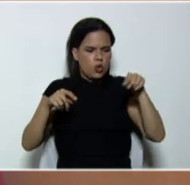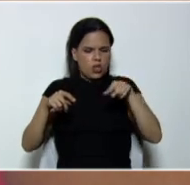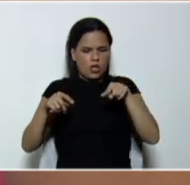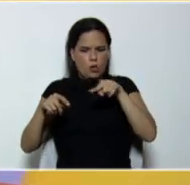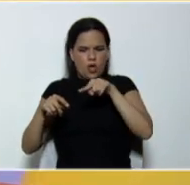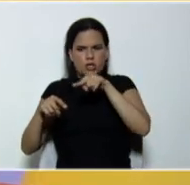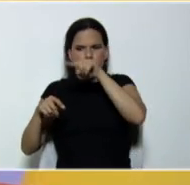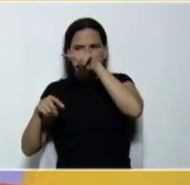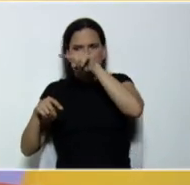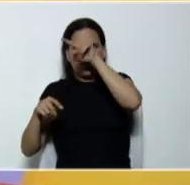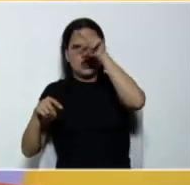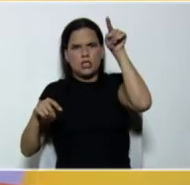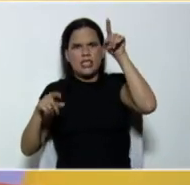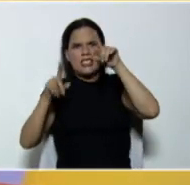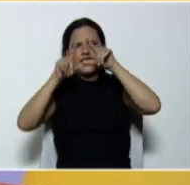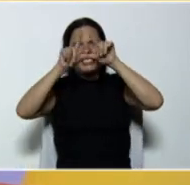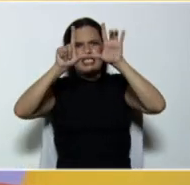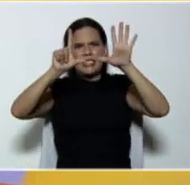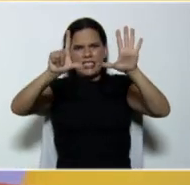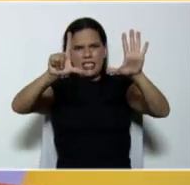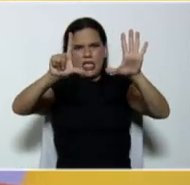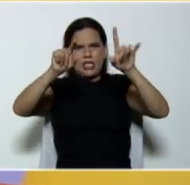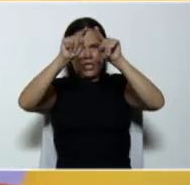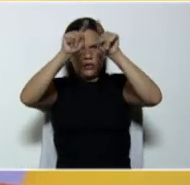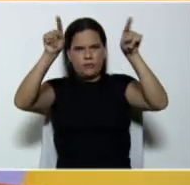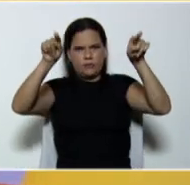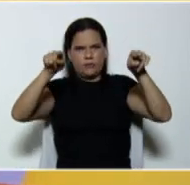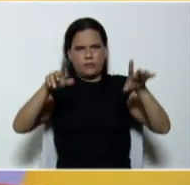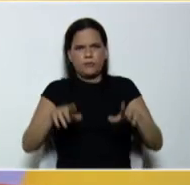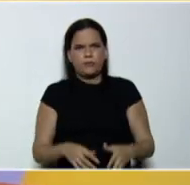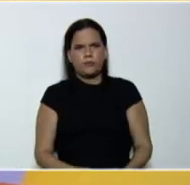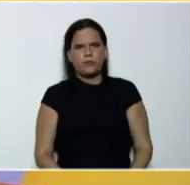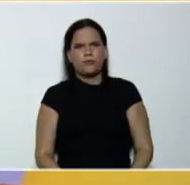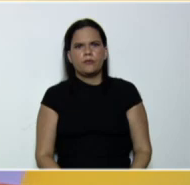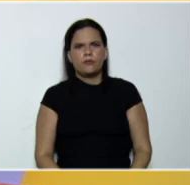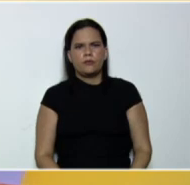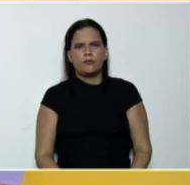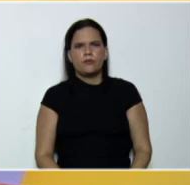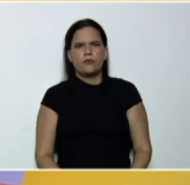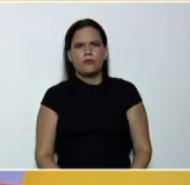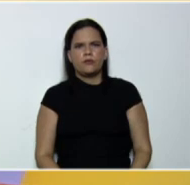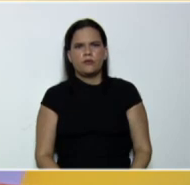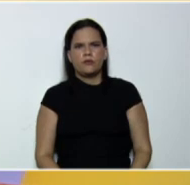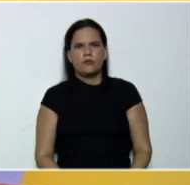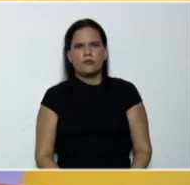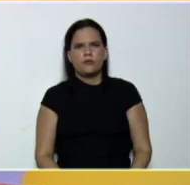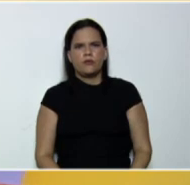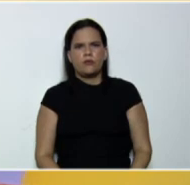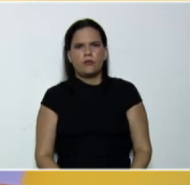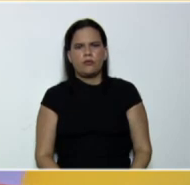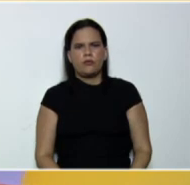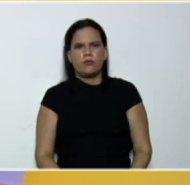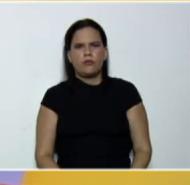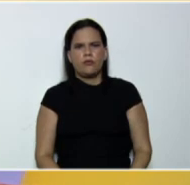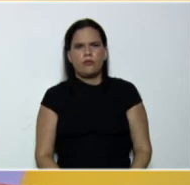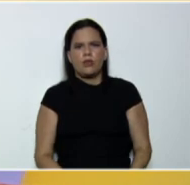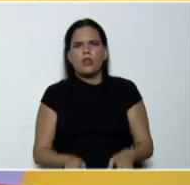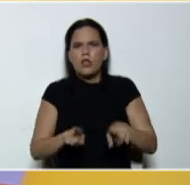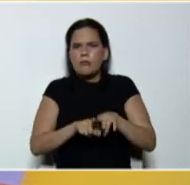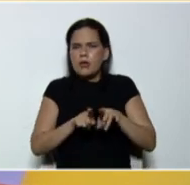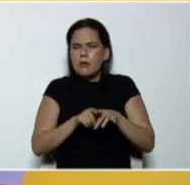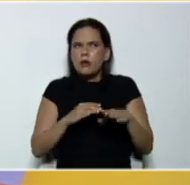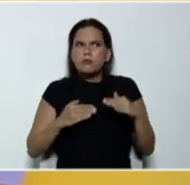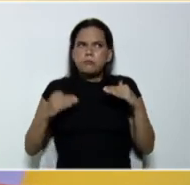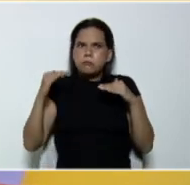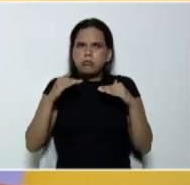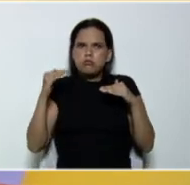1, 2, 3, 4, 5, 6, 7 lados tiene nuestro heptágono o nuestro pastillero en forma de heptágono. Así también, mediante se va incrementando, por